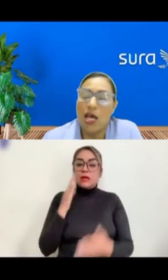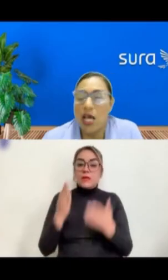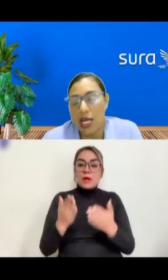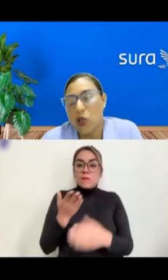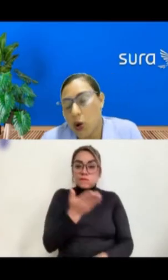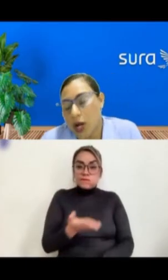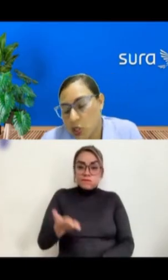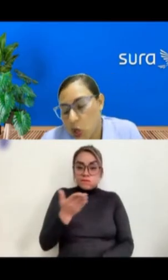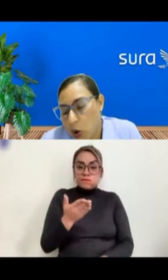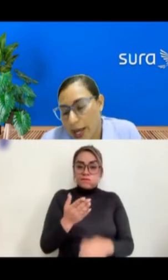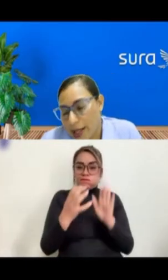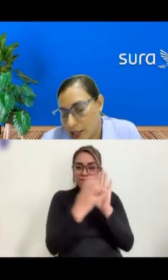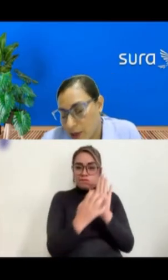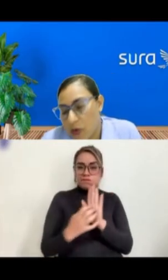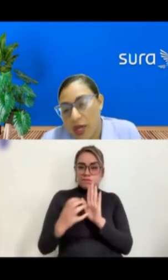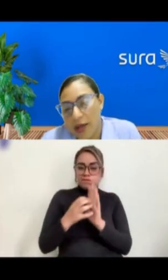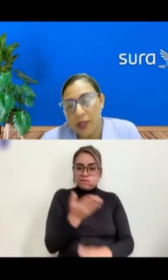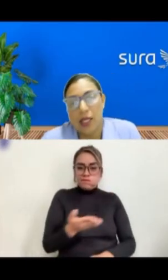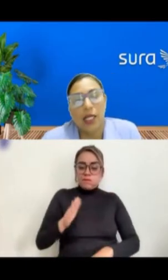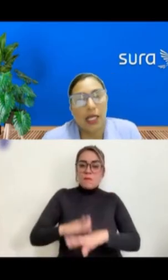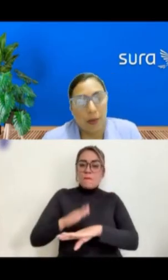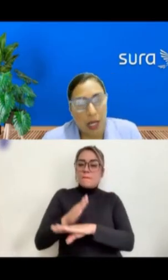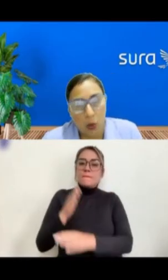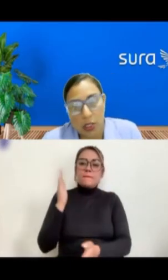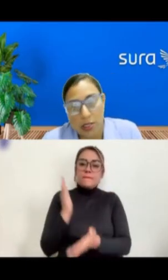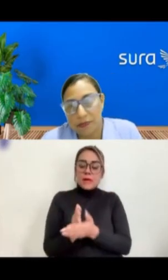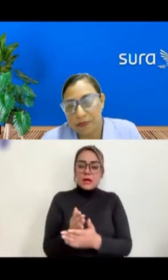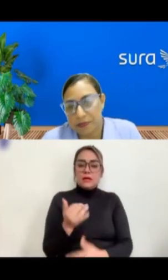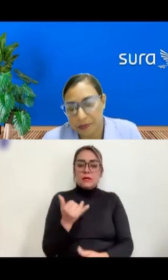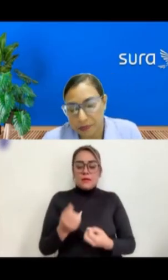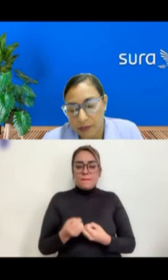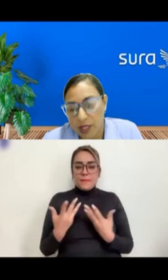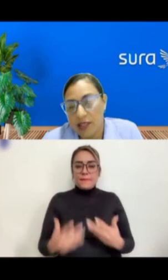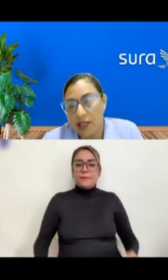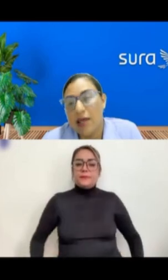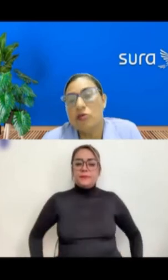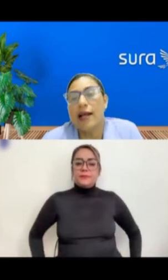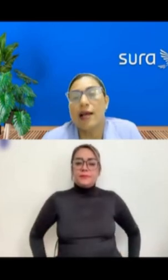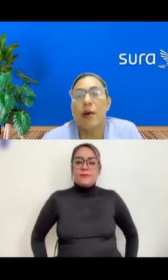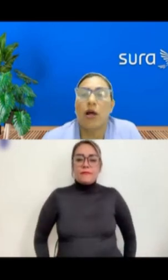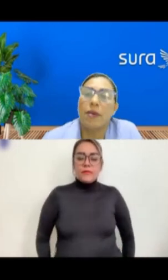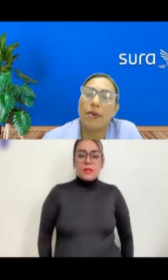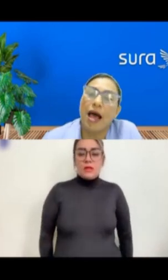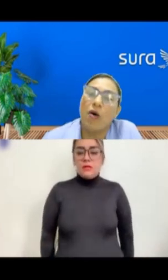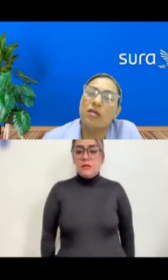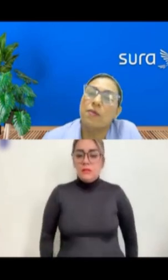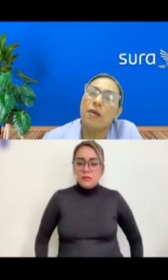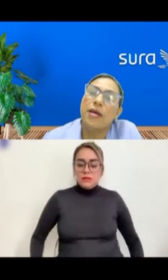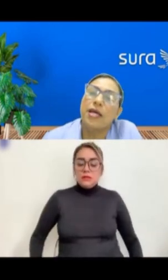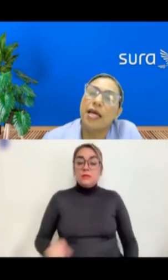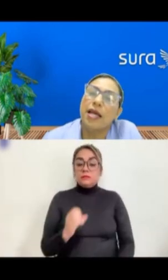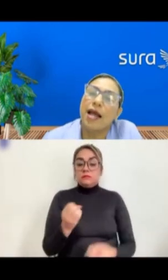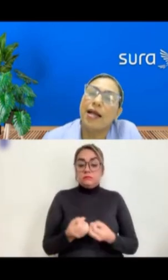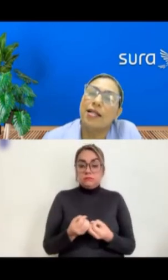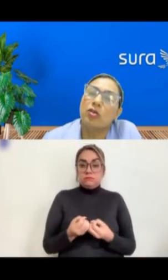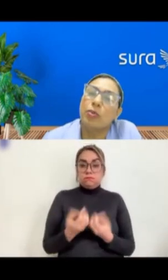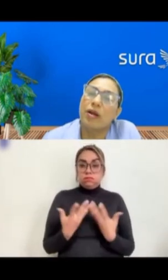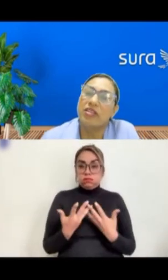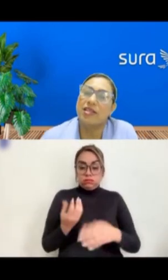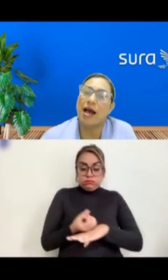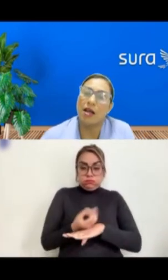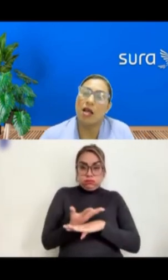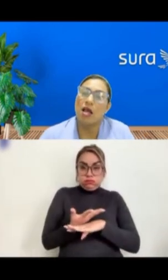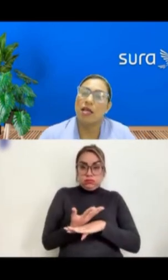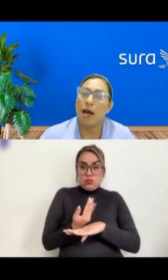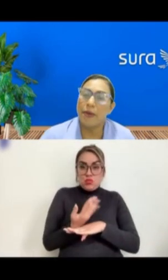a la gente que nos ocasionó este tipo de quemaduras. Y tenemos la quemadura de primer grado, que simplemente es la que es